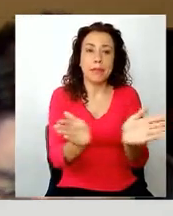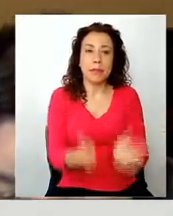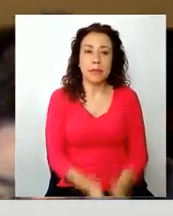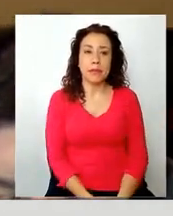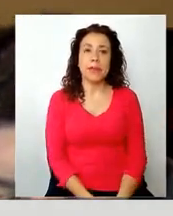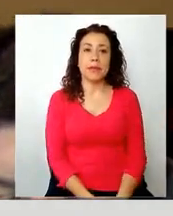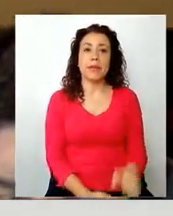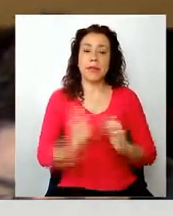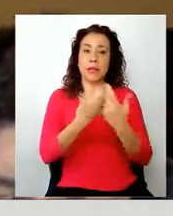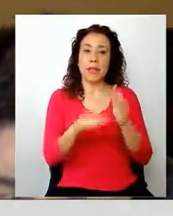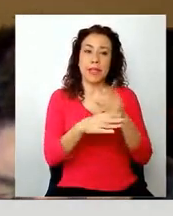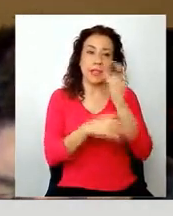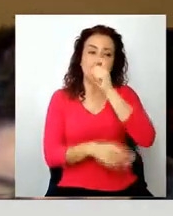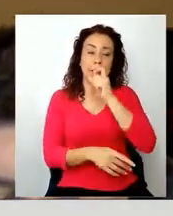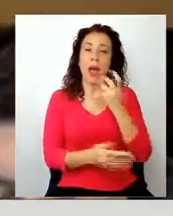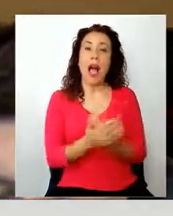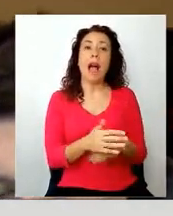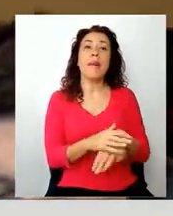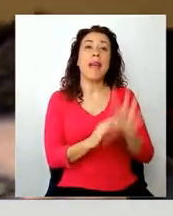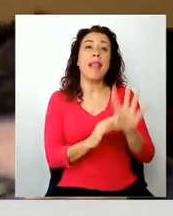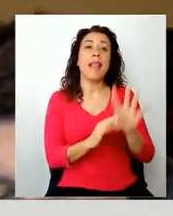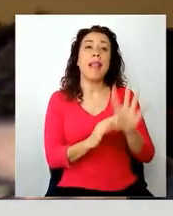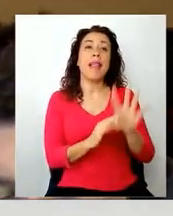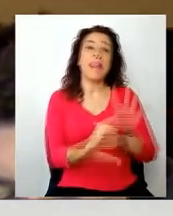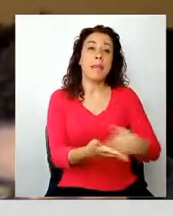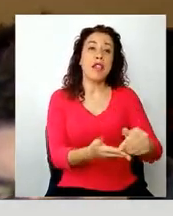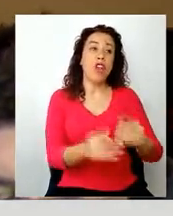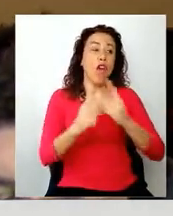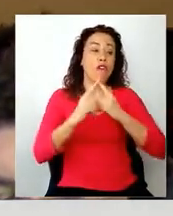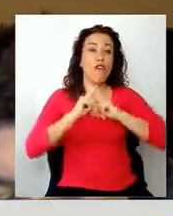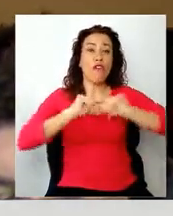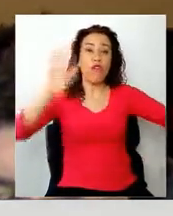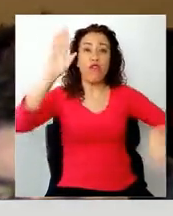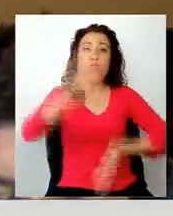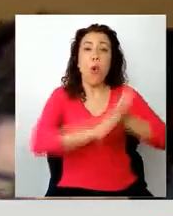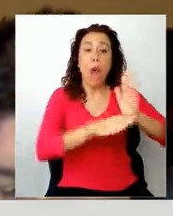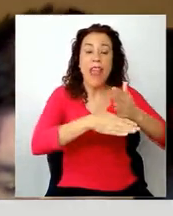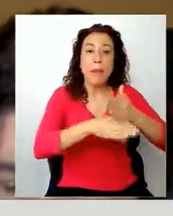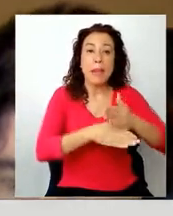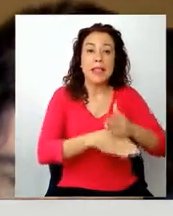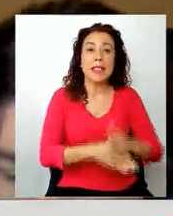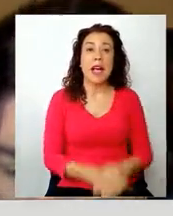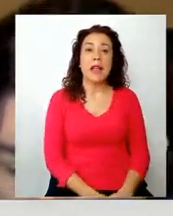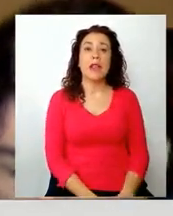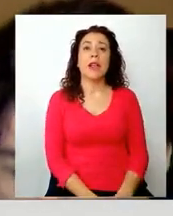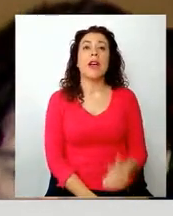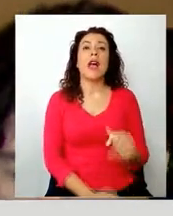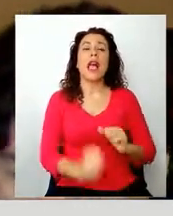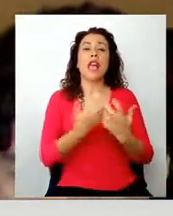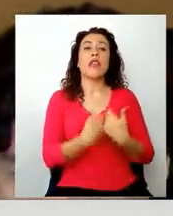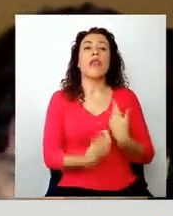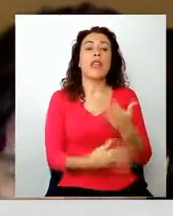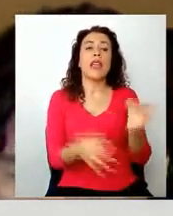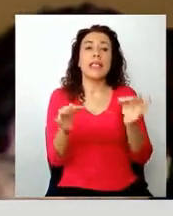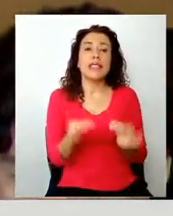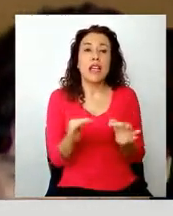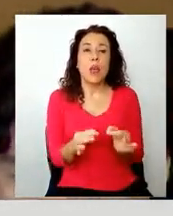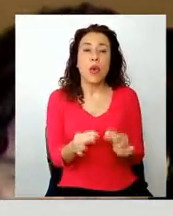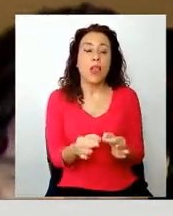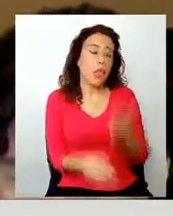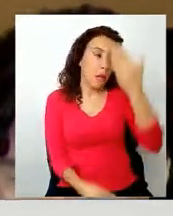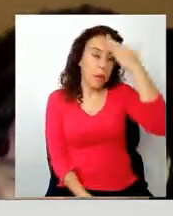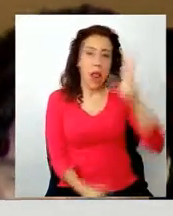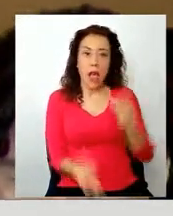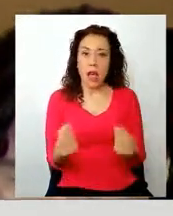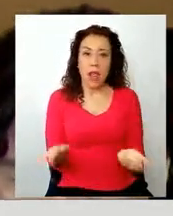ha tenido más de cinco millones de escapes una industria que entrega condiciones de seguridad precarias y que